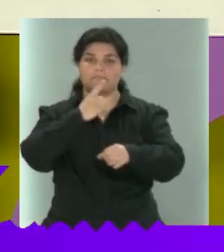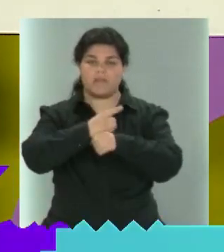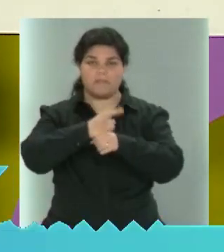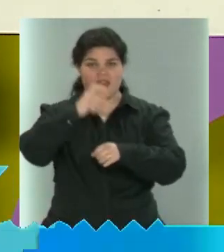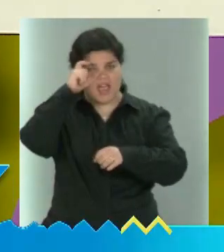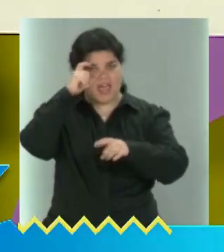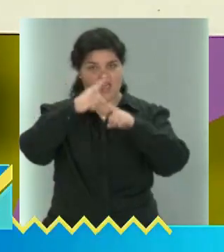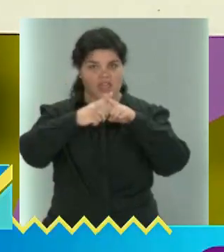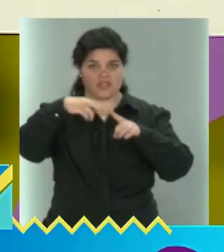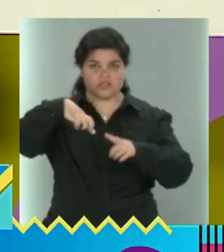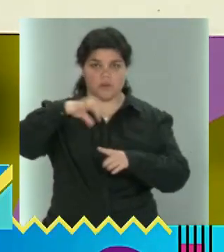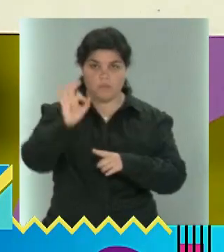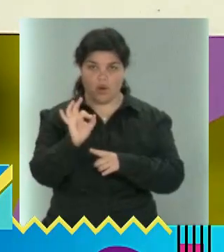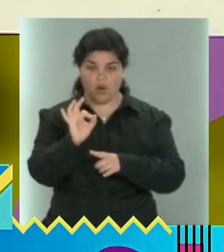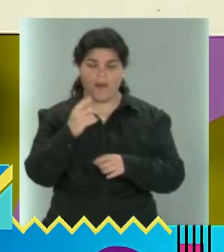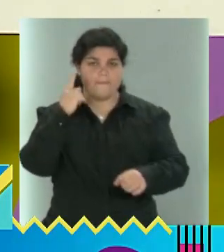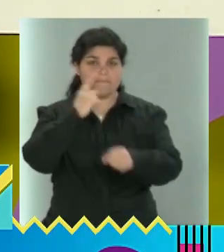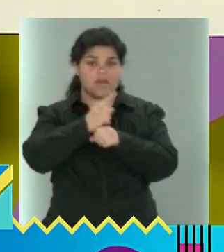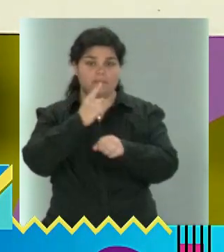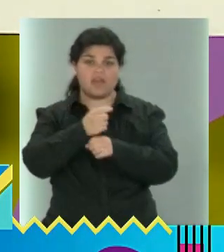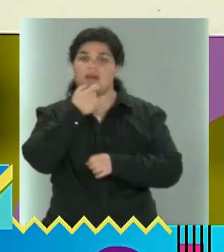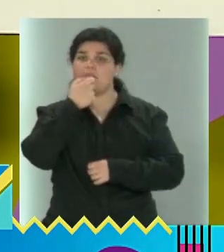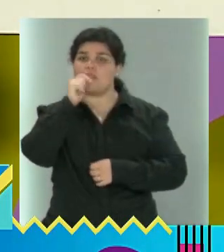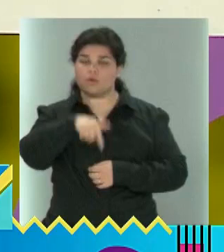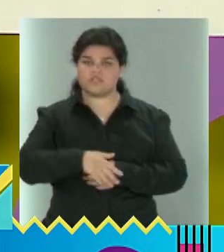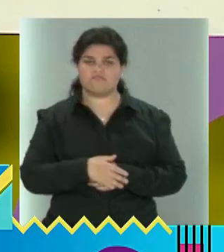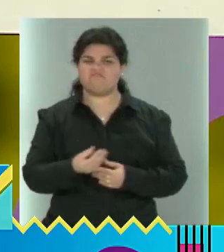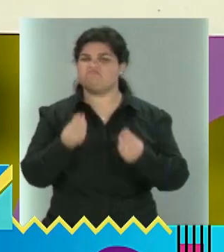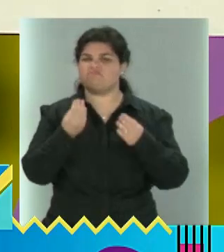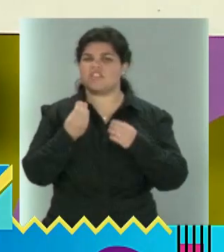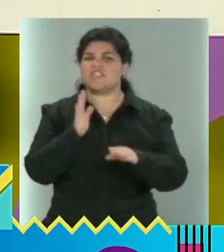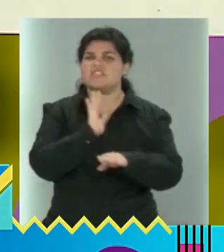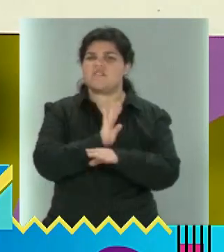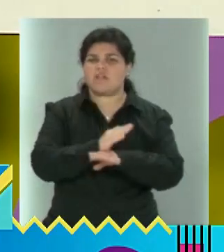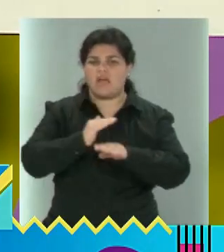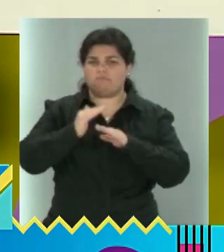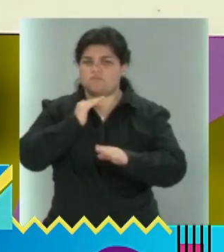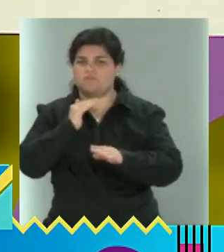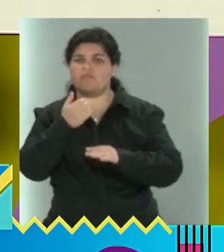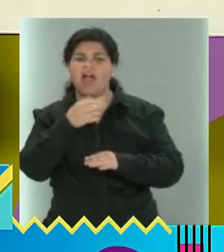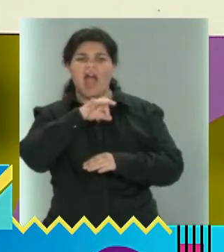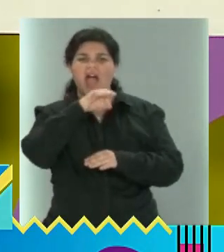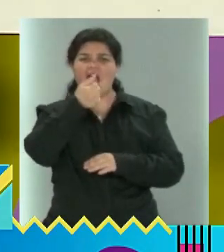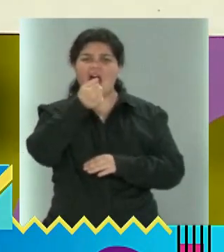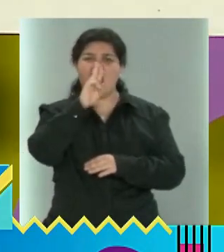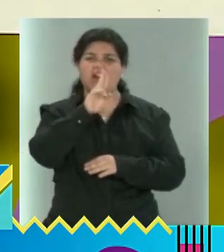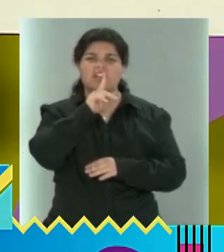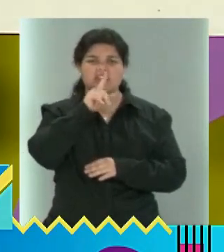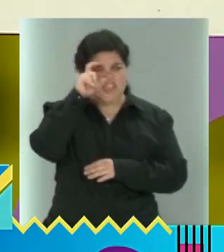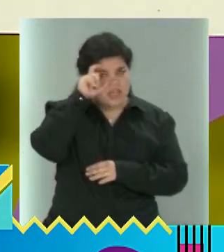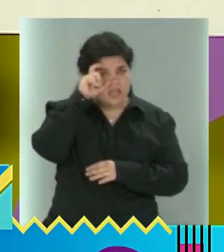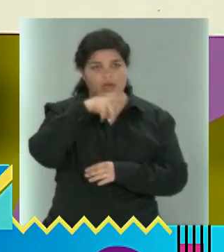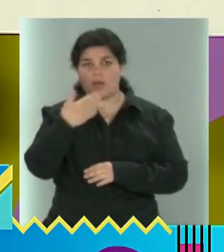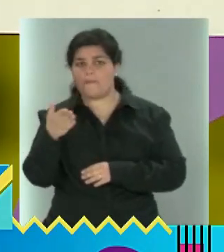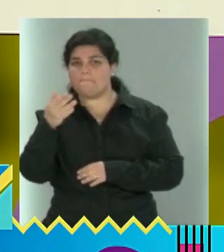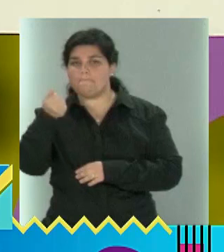en nuestra provincia. Vamos a meternos en ese mundo. ¿Qué son las artes marciales? ¿Por qué se le dice artes? Bueno, ¿por qué viene desde